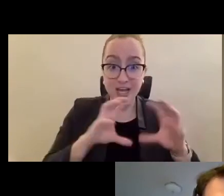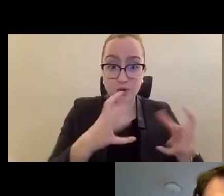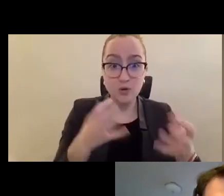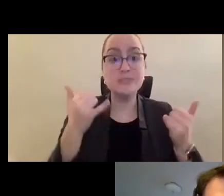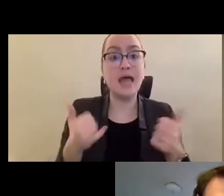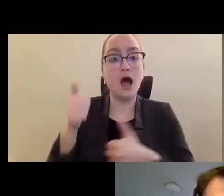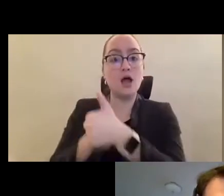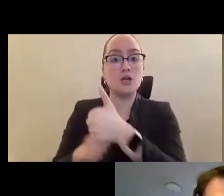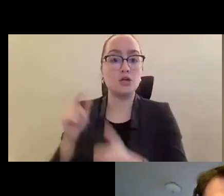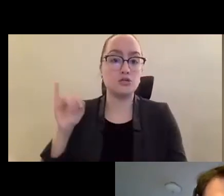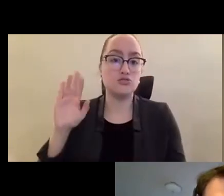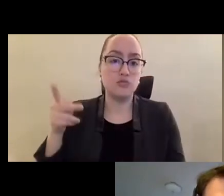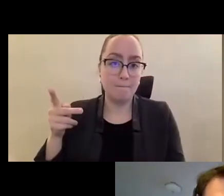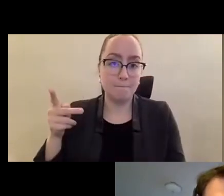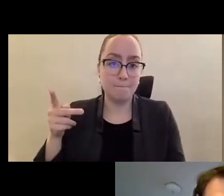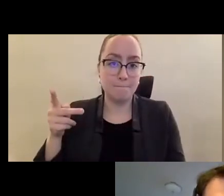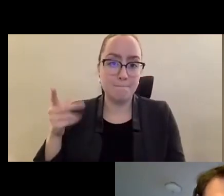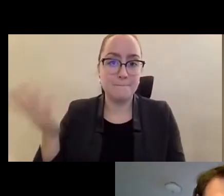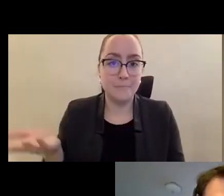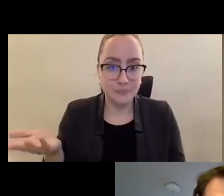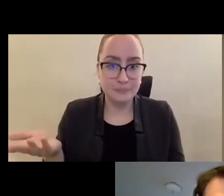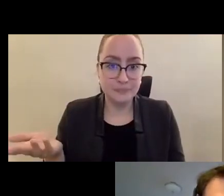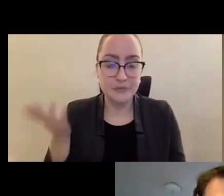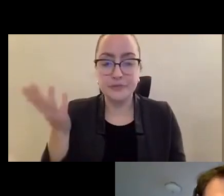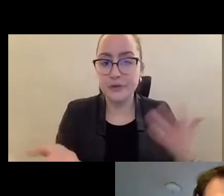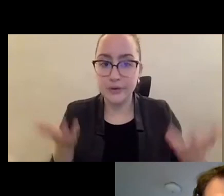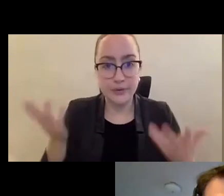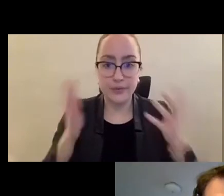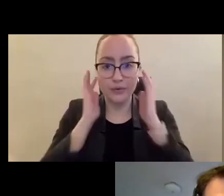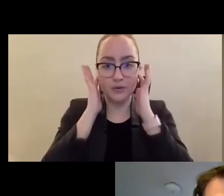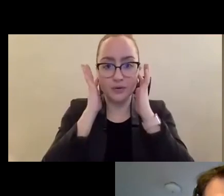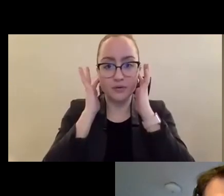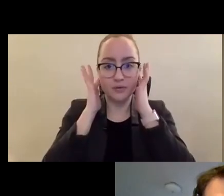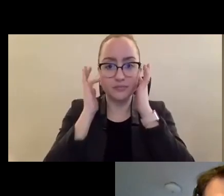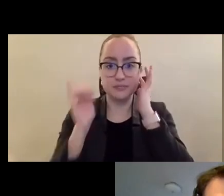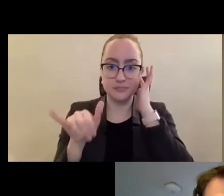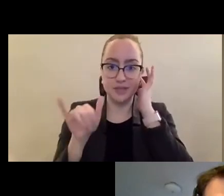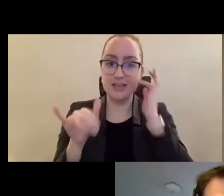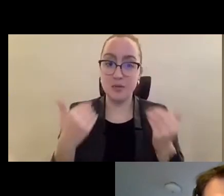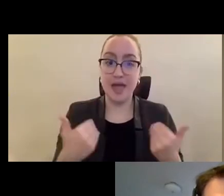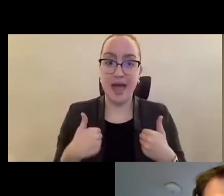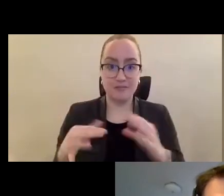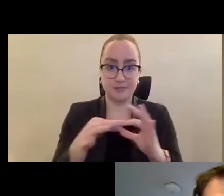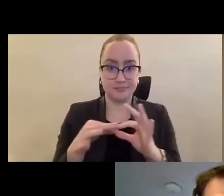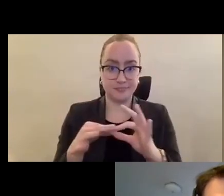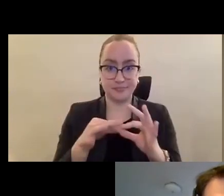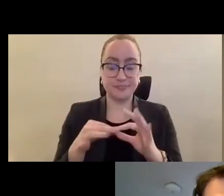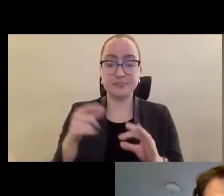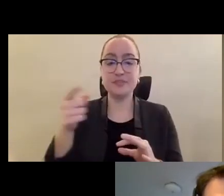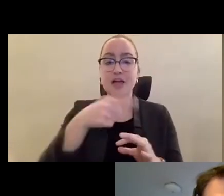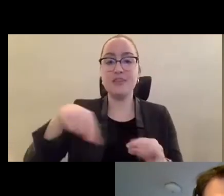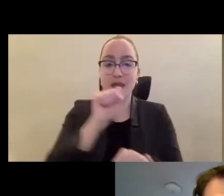trabajaron en estos grupos de los que yo estoy hablando y después trabajaron en la administración de Trump. Entonces hay una línea directa entre estos grupos